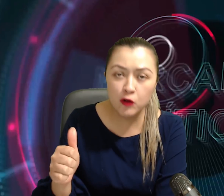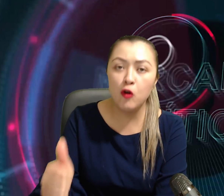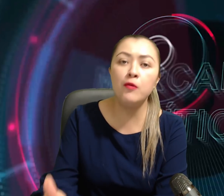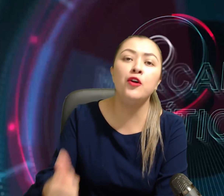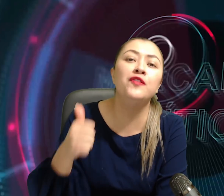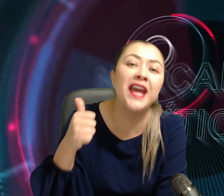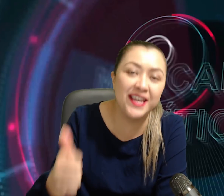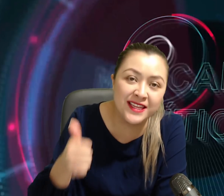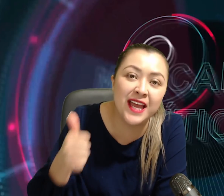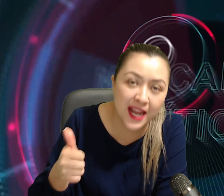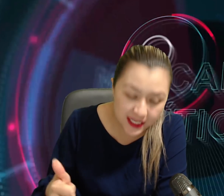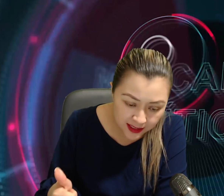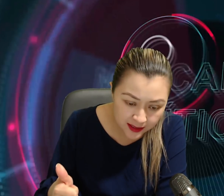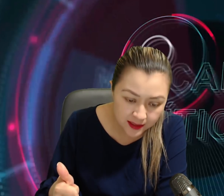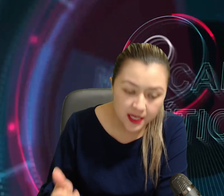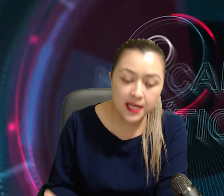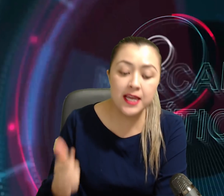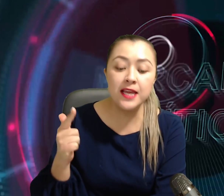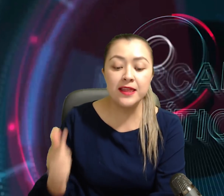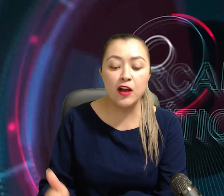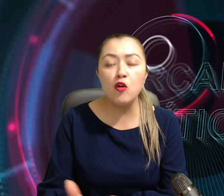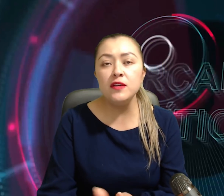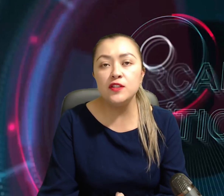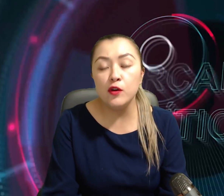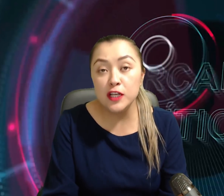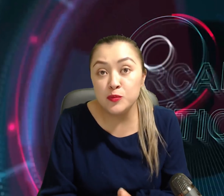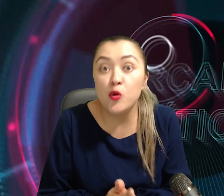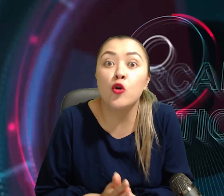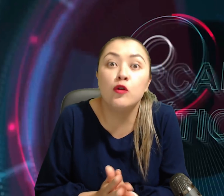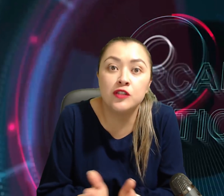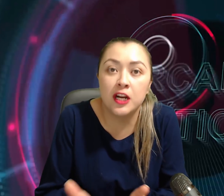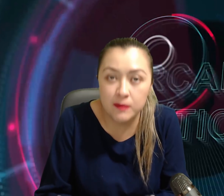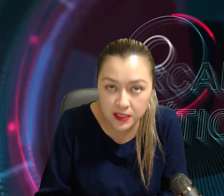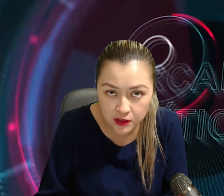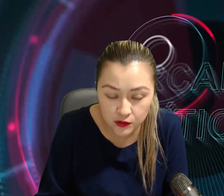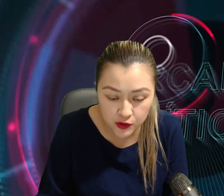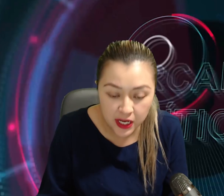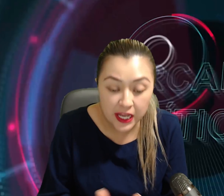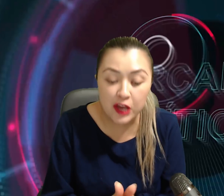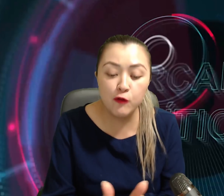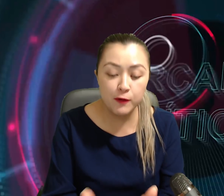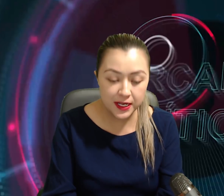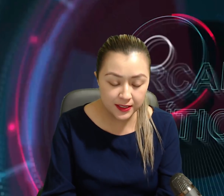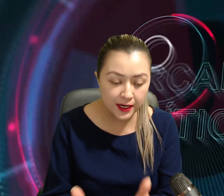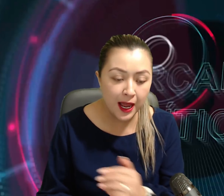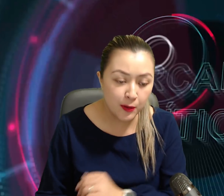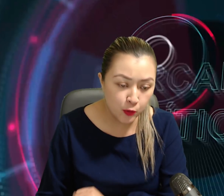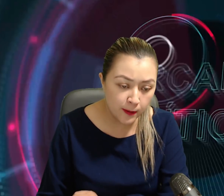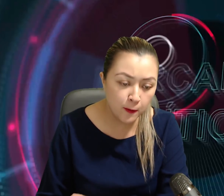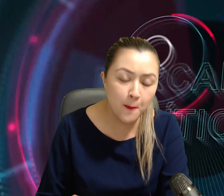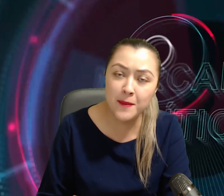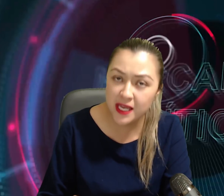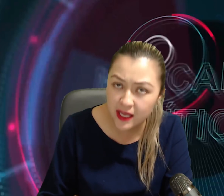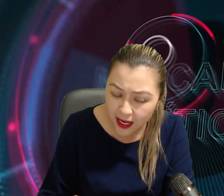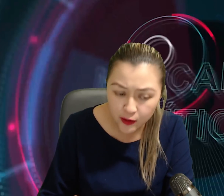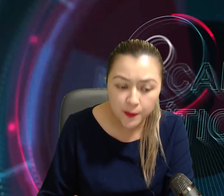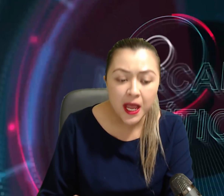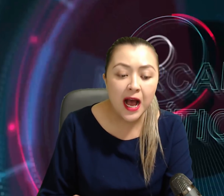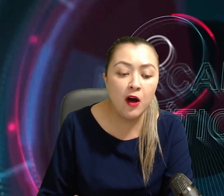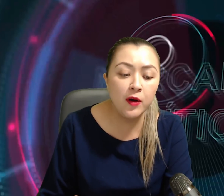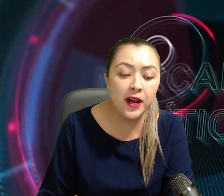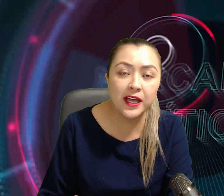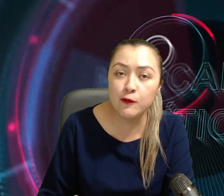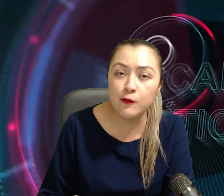por el cobro de intereses y de comisiones por los servicios que ofrecen al pueblo